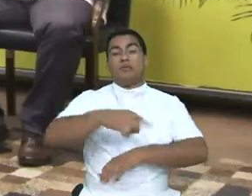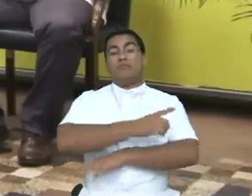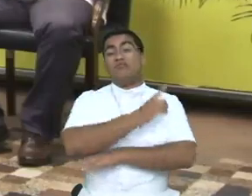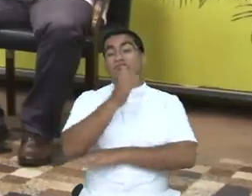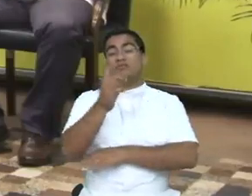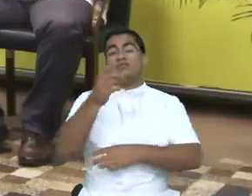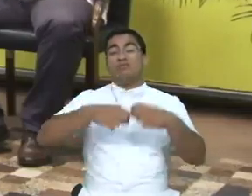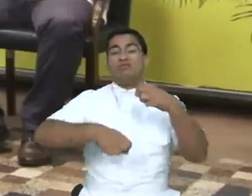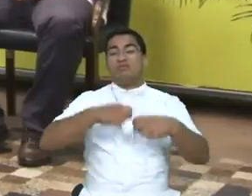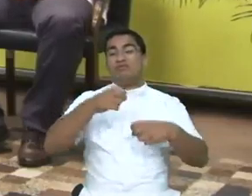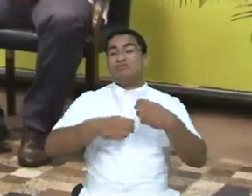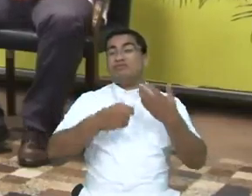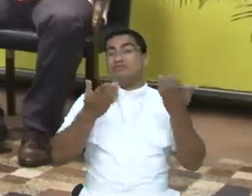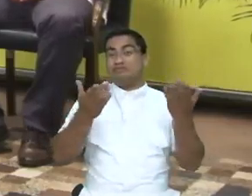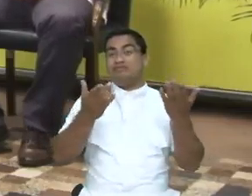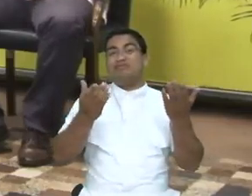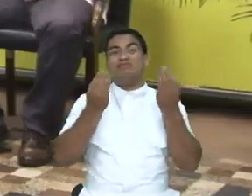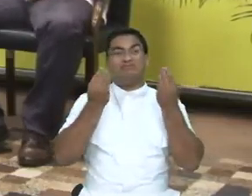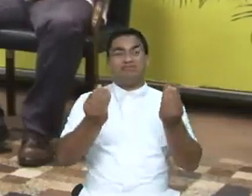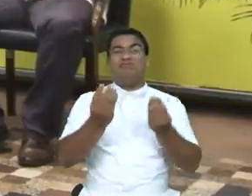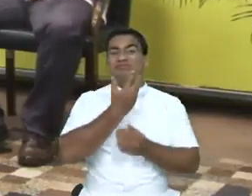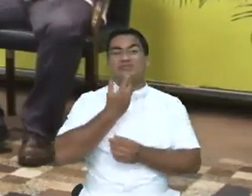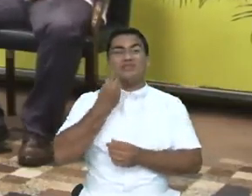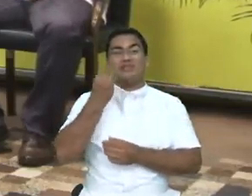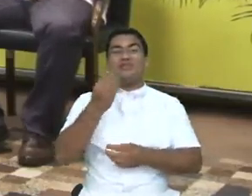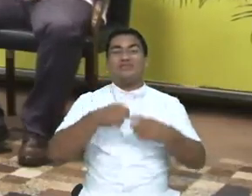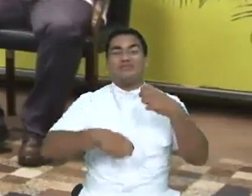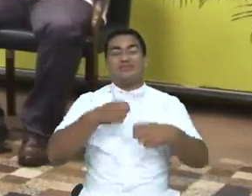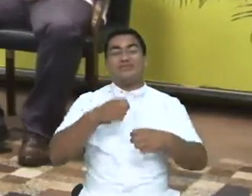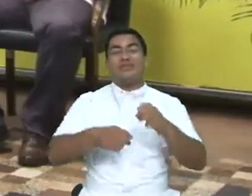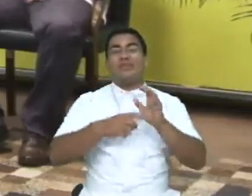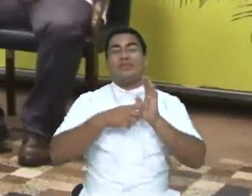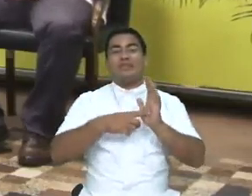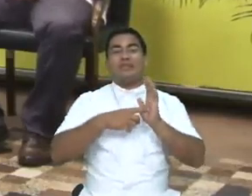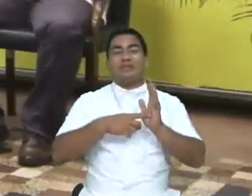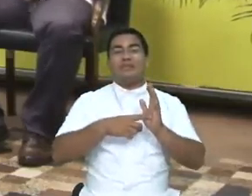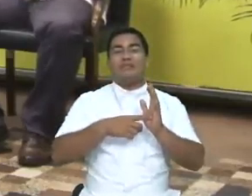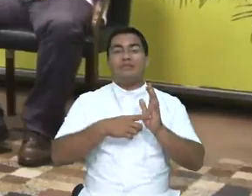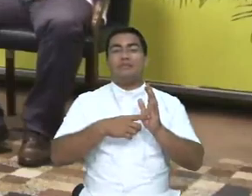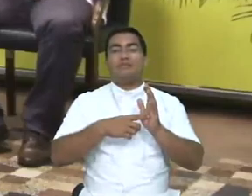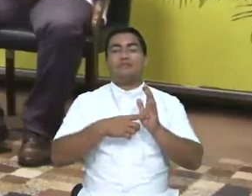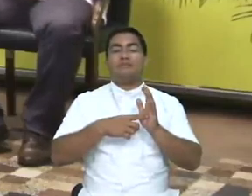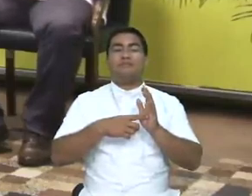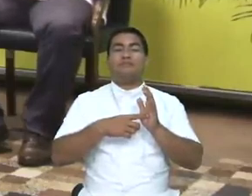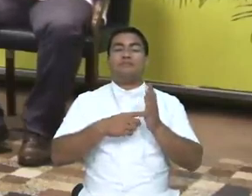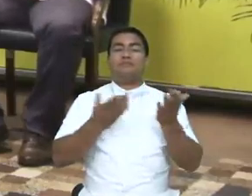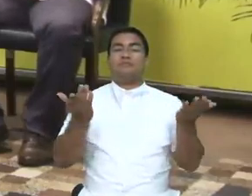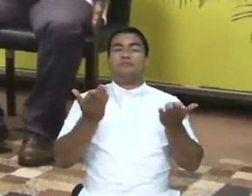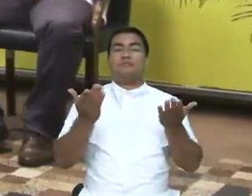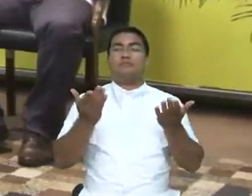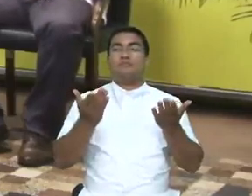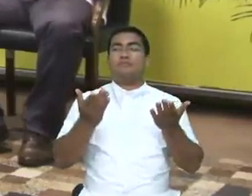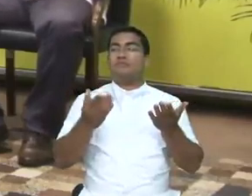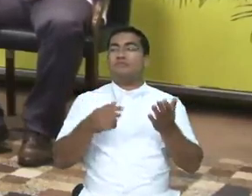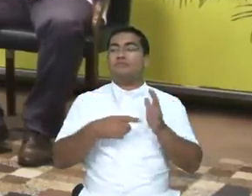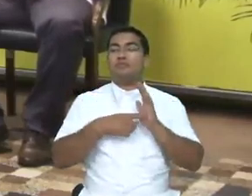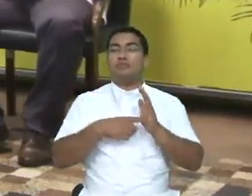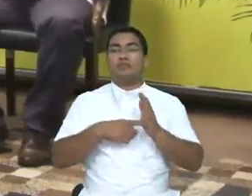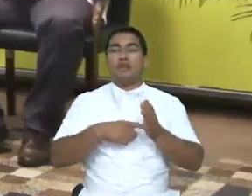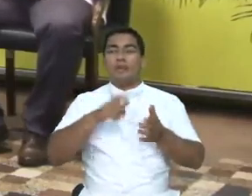está afectando a muchos adolescentes, sobre todo a las nuevas generaciones, porque son celular dependiente o